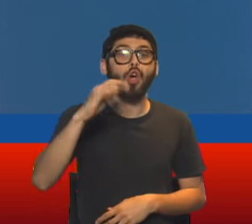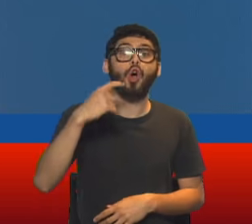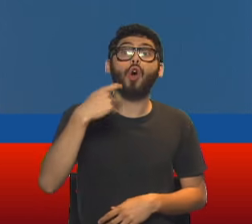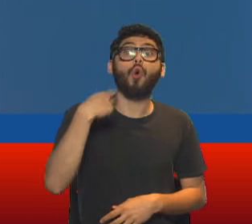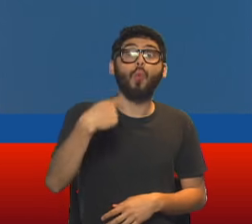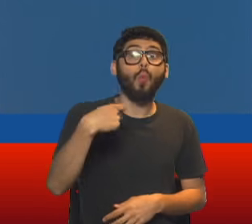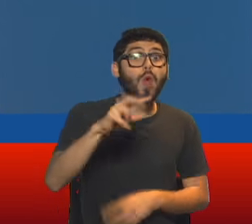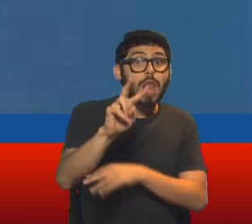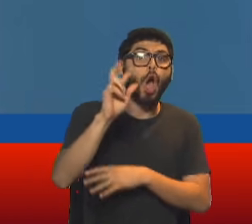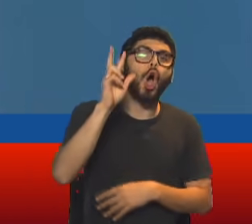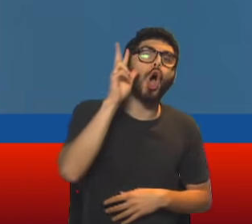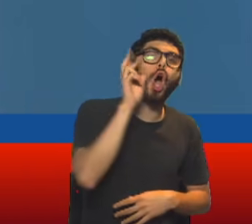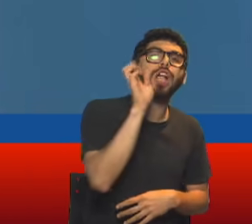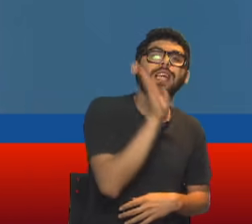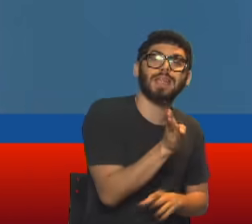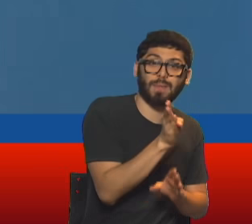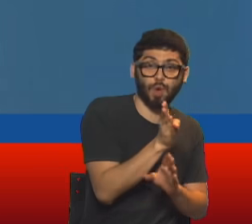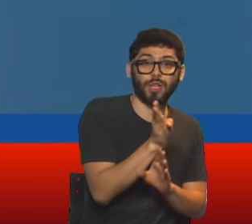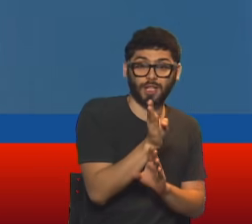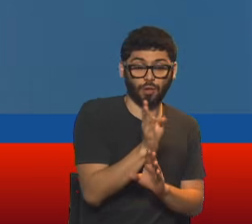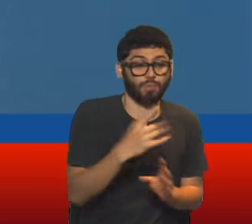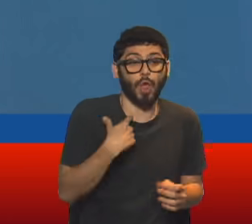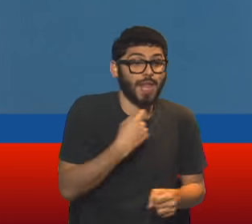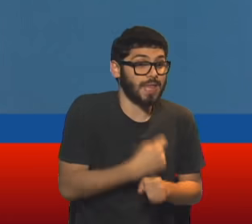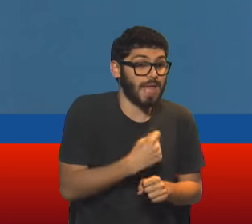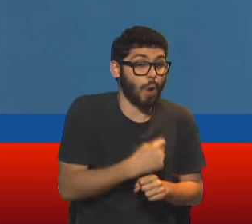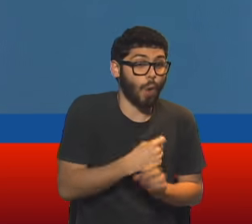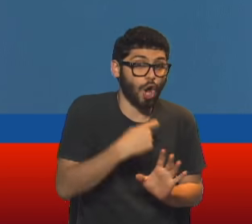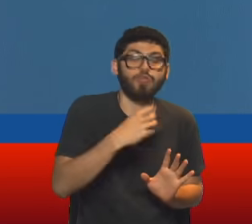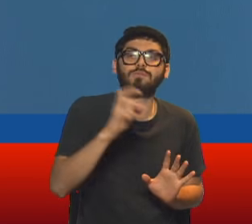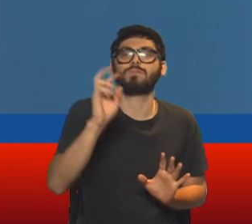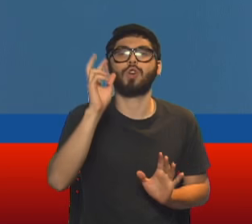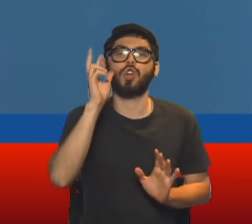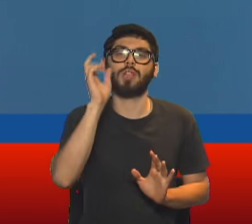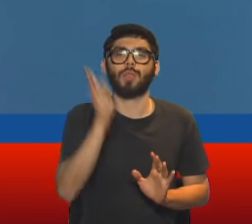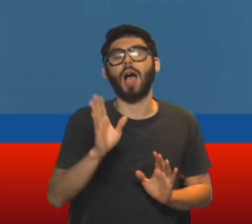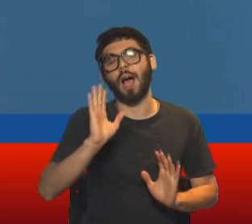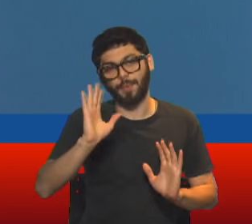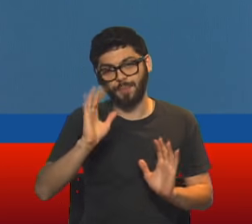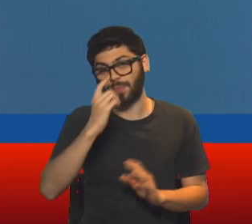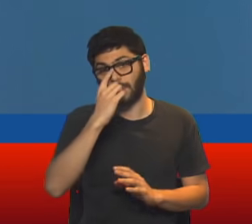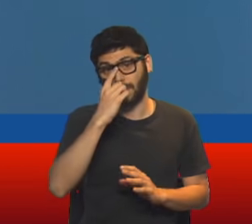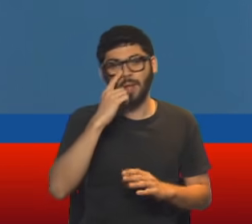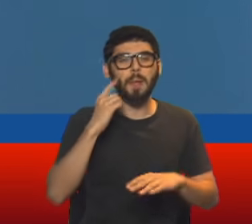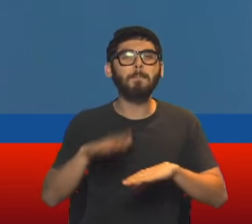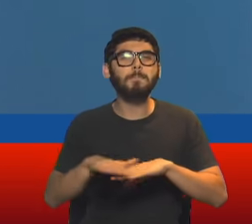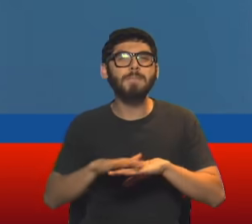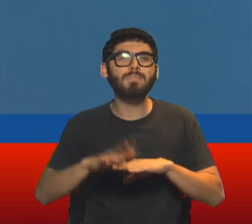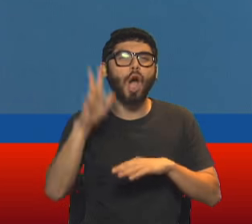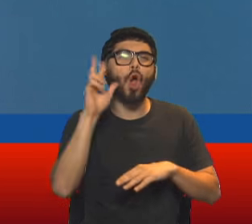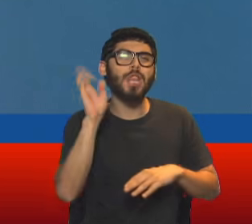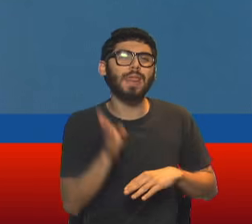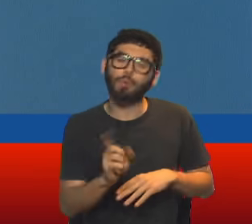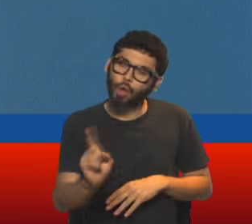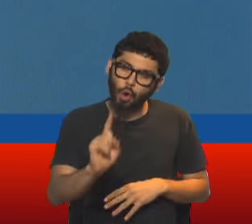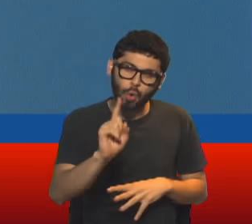que cobrarían con su jubilación su actividad esto quiere decir que no que es el 80 por ciento de la mínima porque a veces la confusión aparece